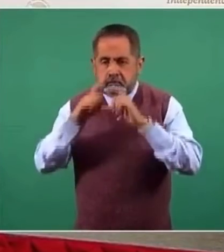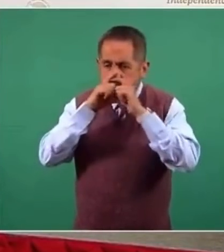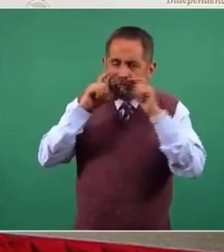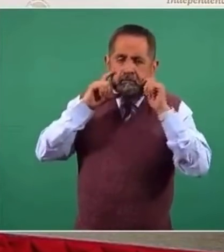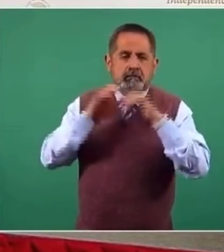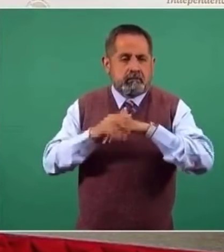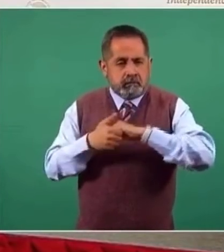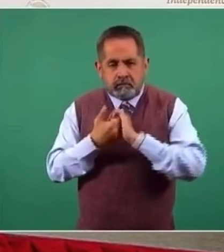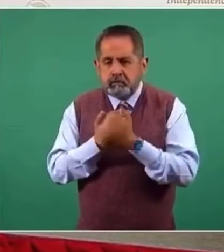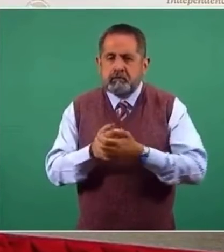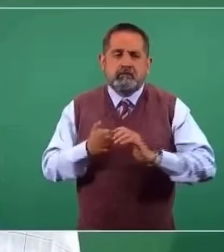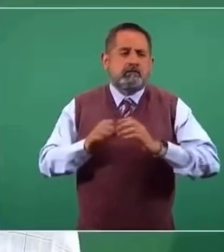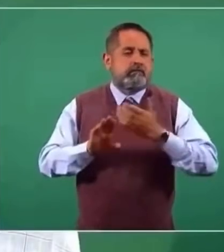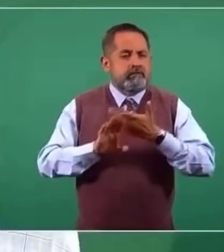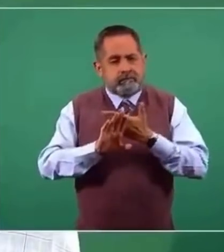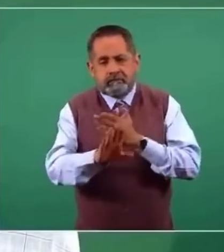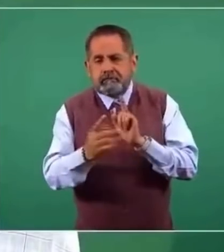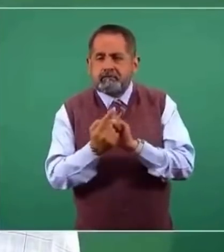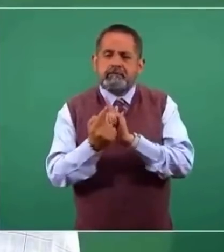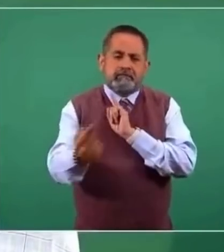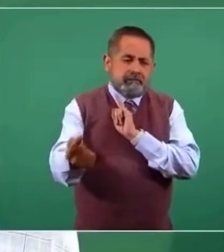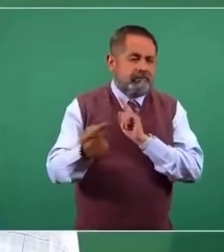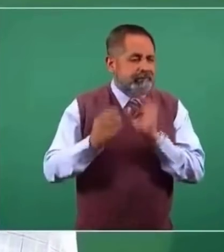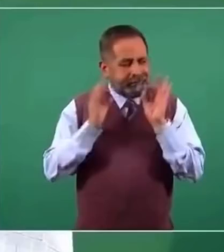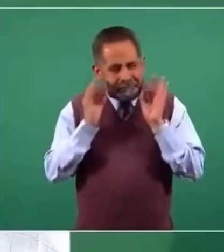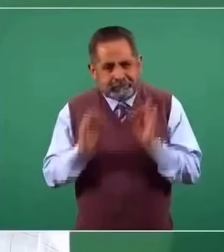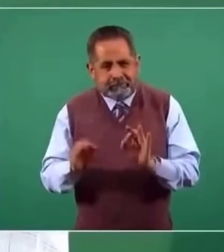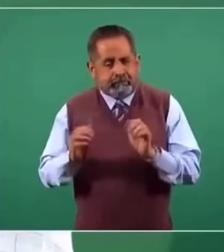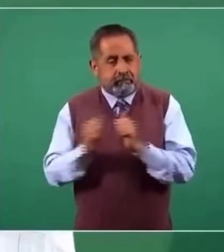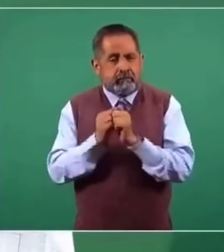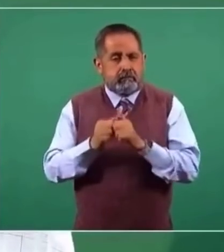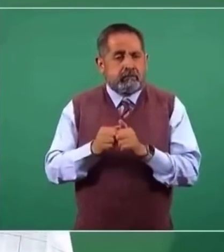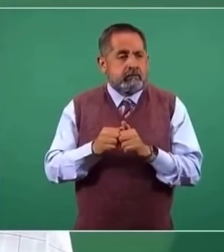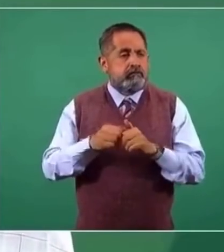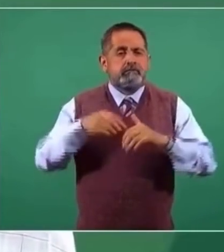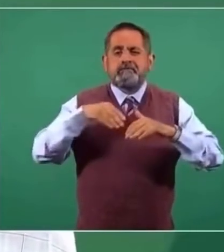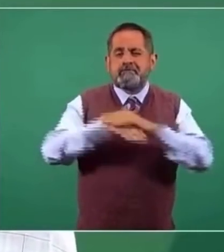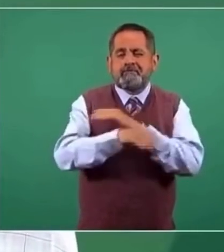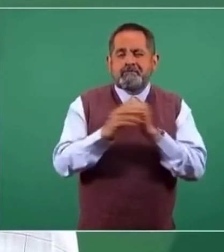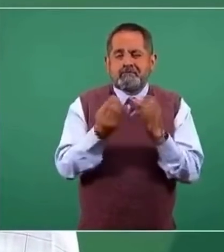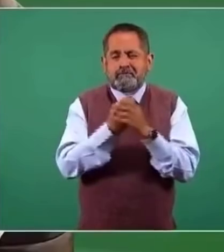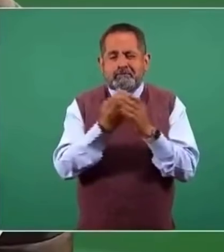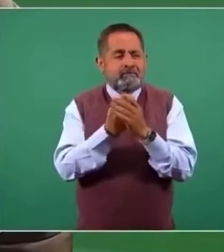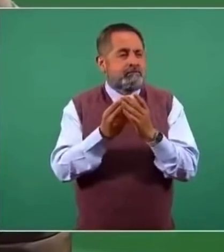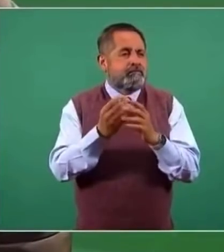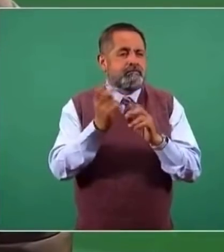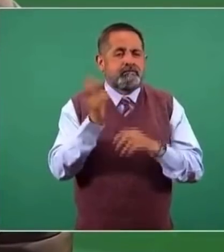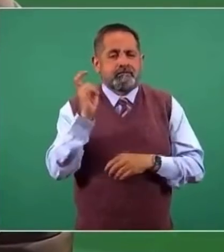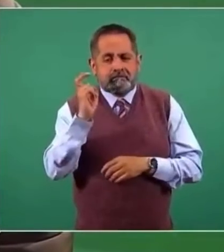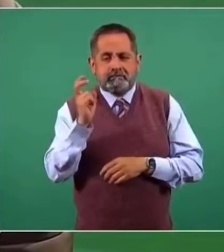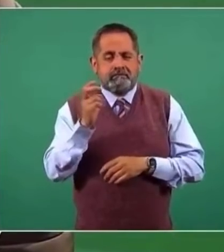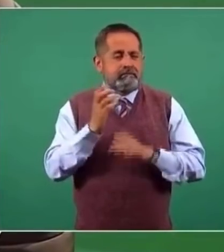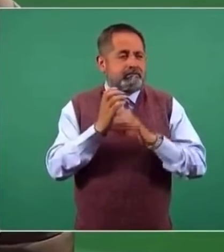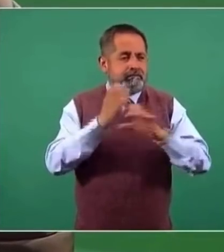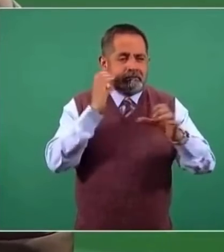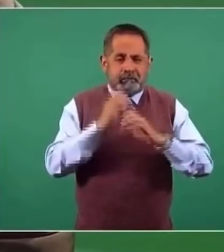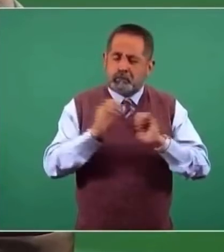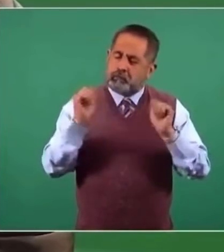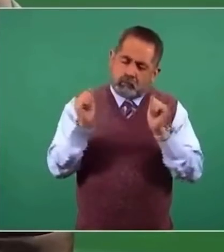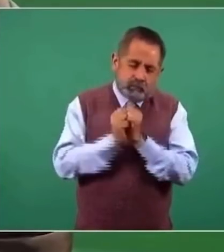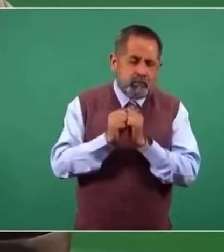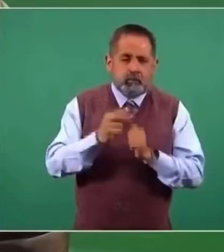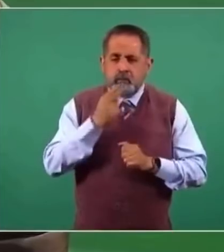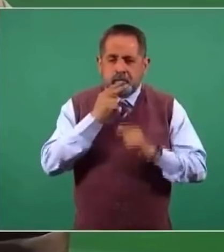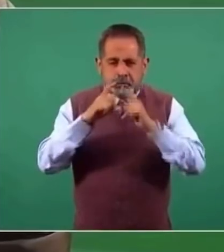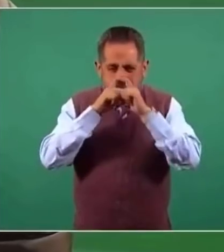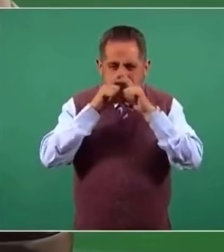es decir, el uso de cubrebocas de manera adecuada, sobre todo en espacios concurridos como pudiera ser el transporte público,